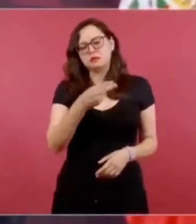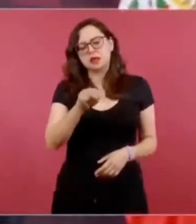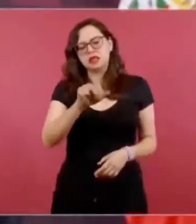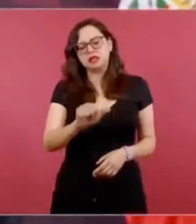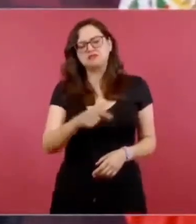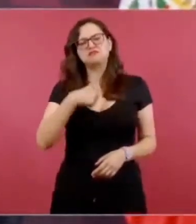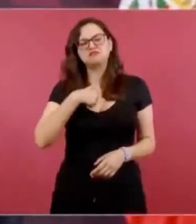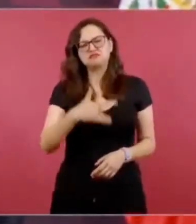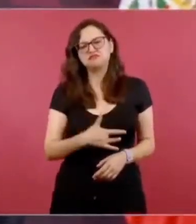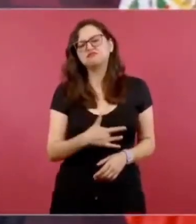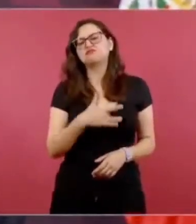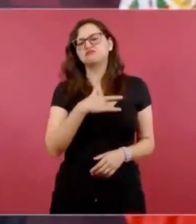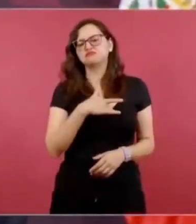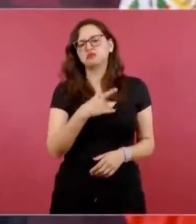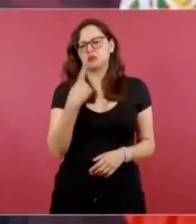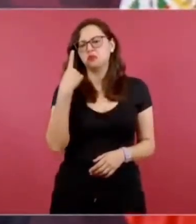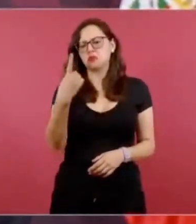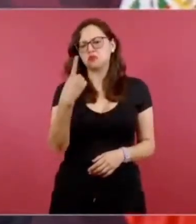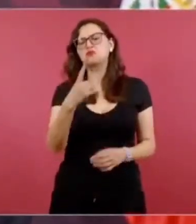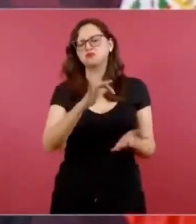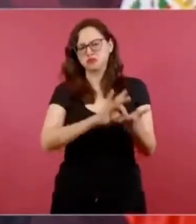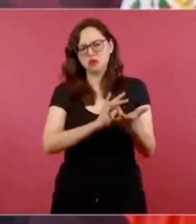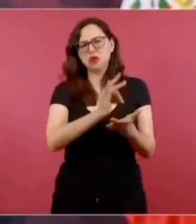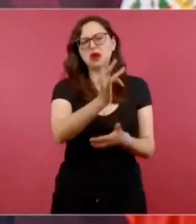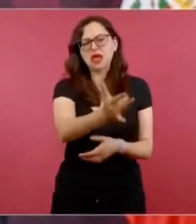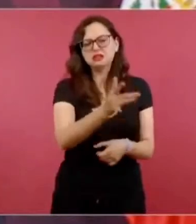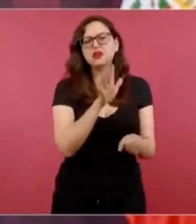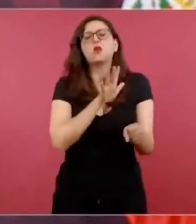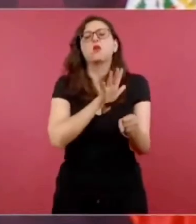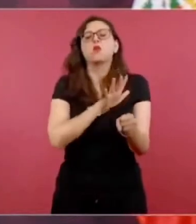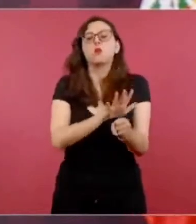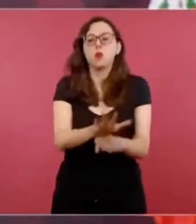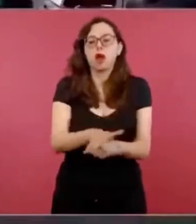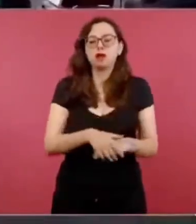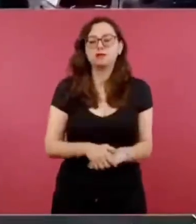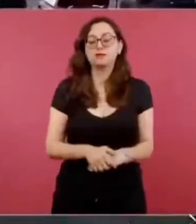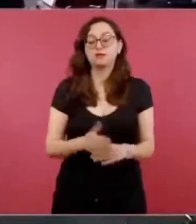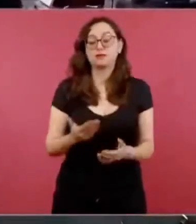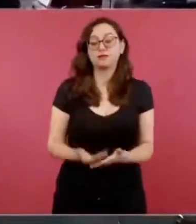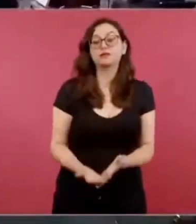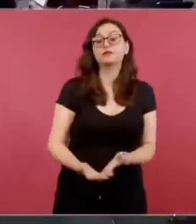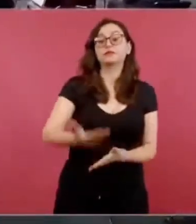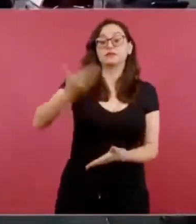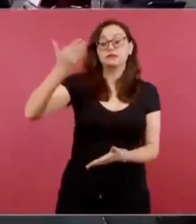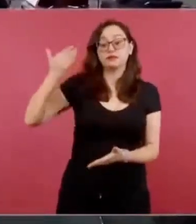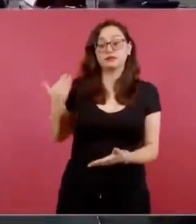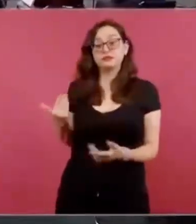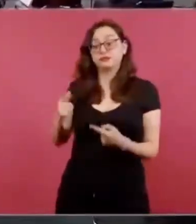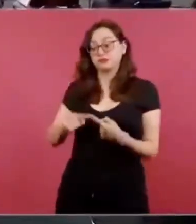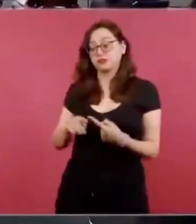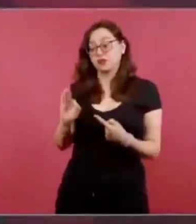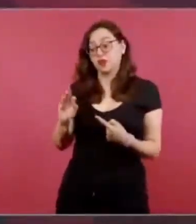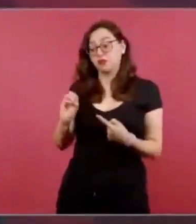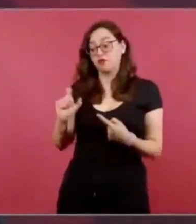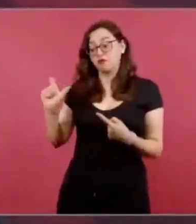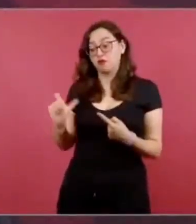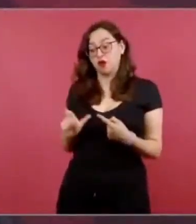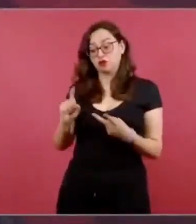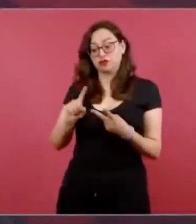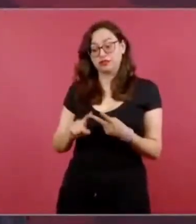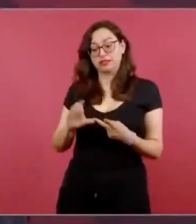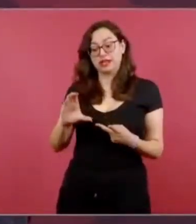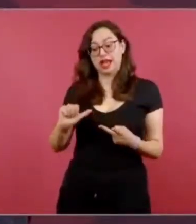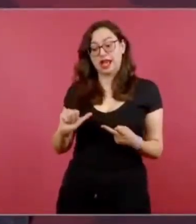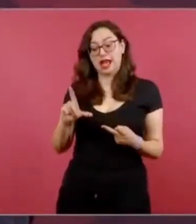diferencia de Fox y de Calderón, que supuestamente significaban el cambio,